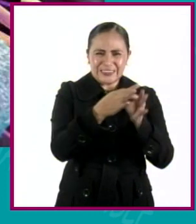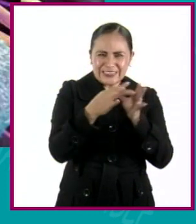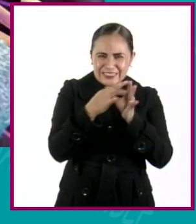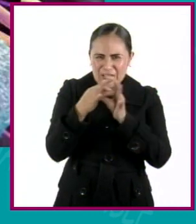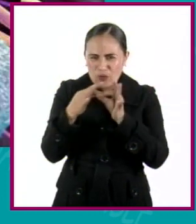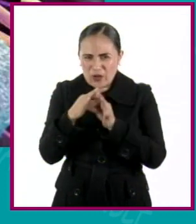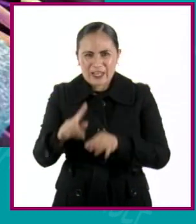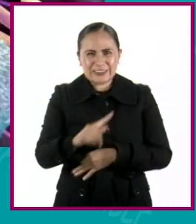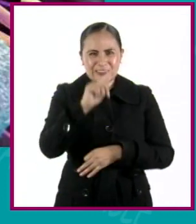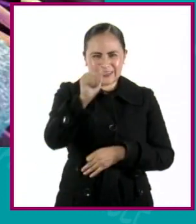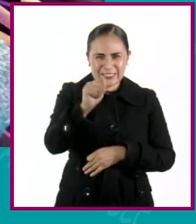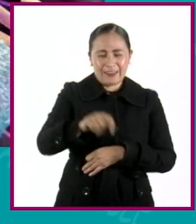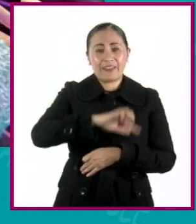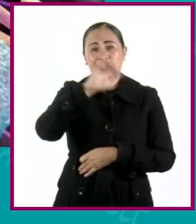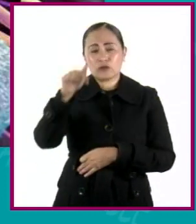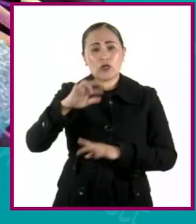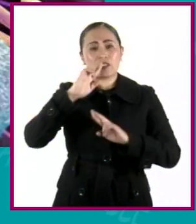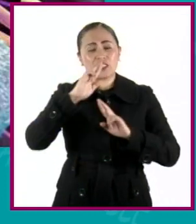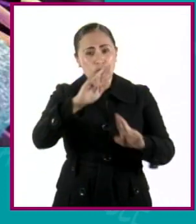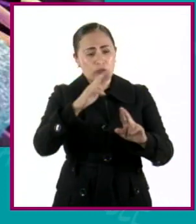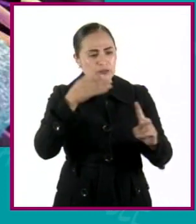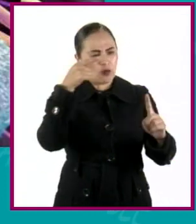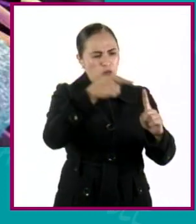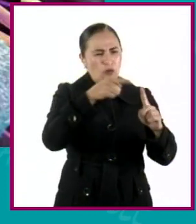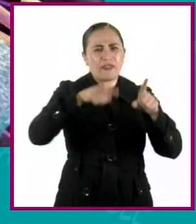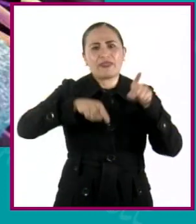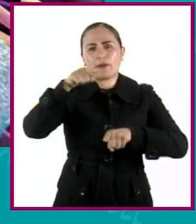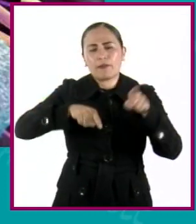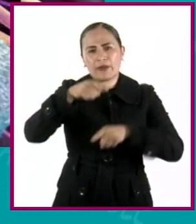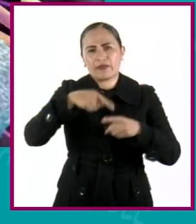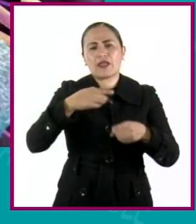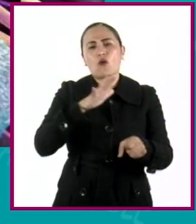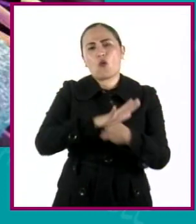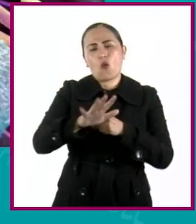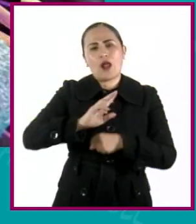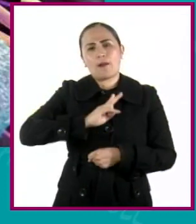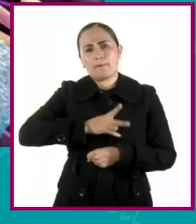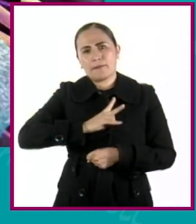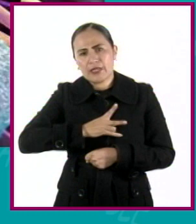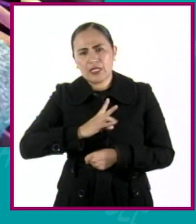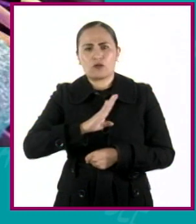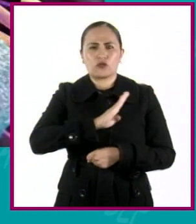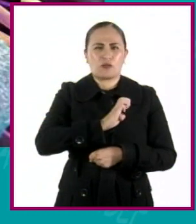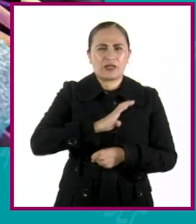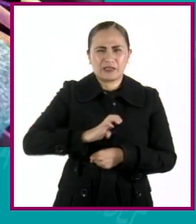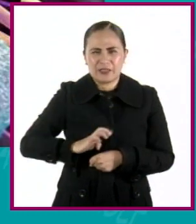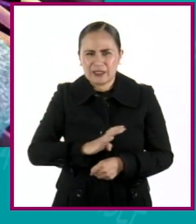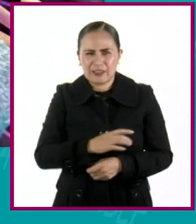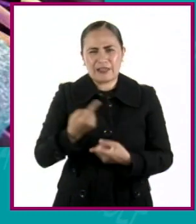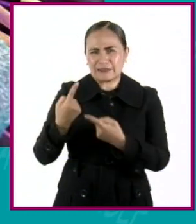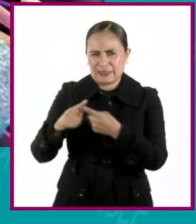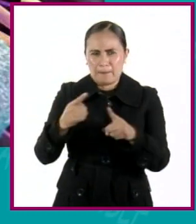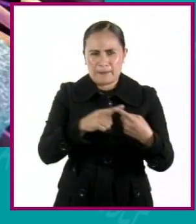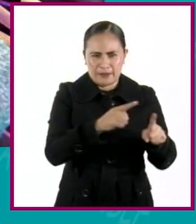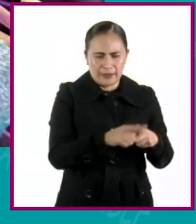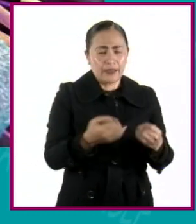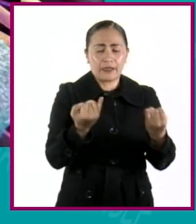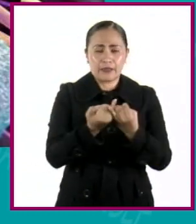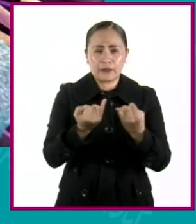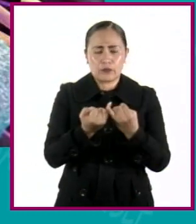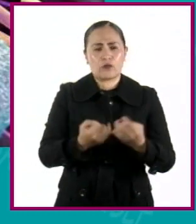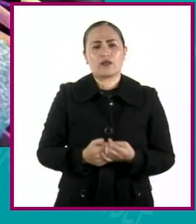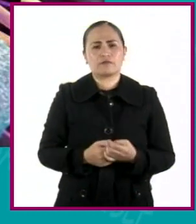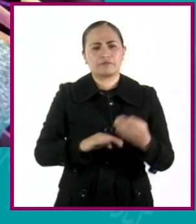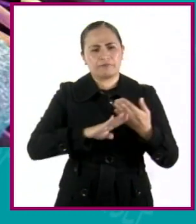marcha respuestas inmunes específicas frente a diversos enemigos, como son los microbios invasores. También son las encargadas